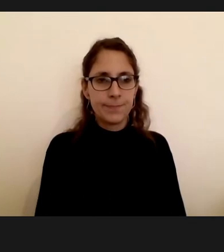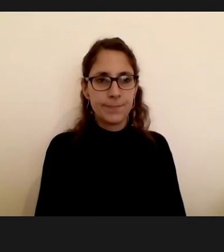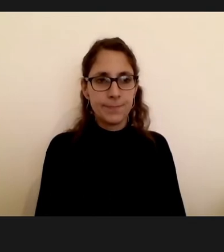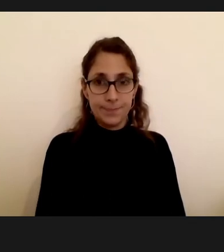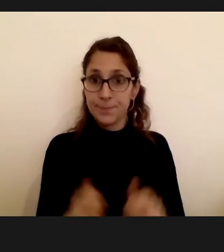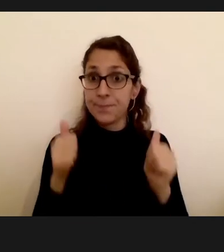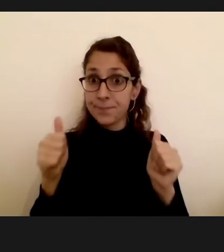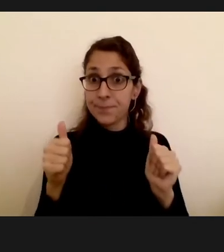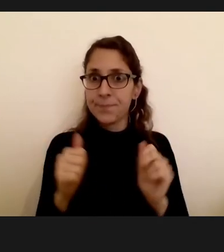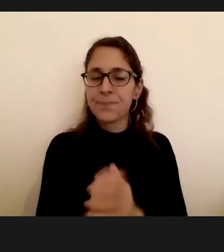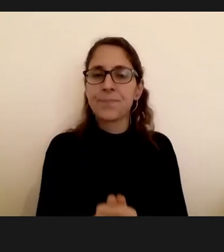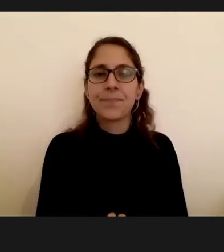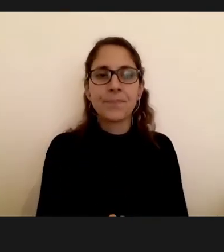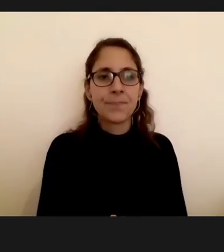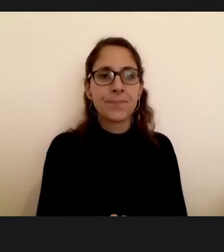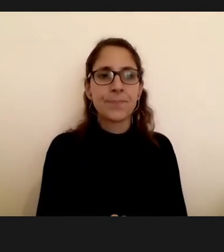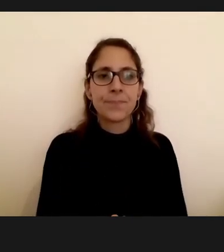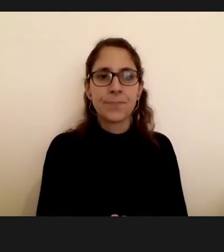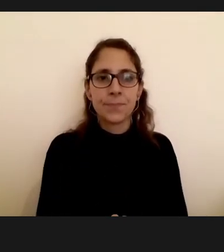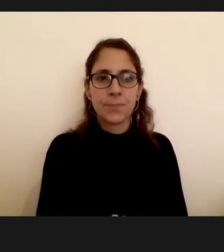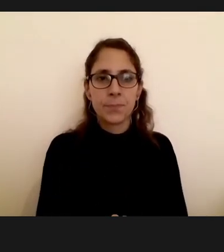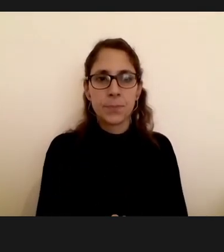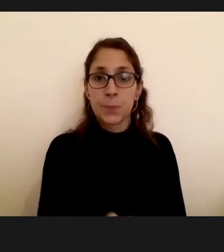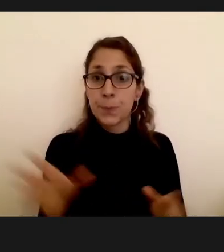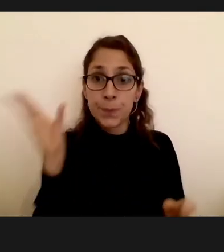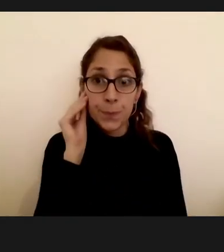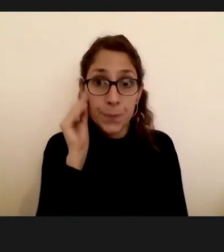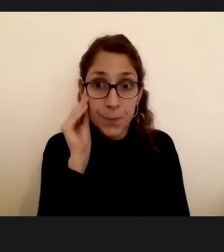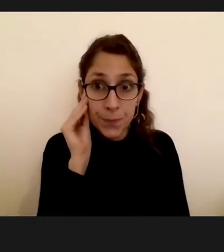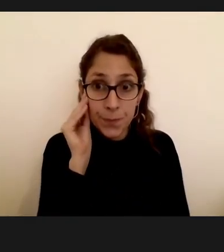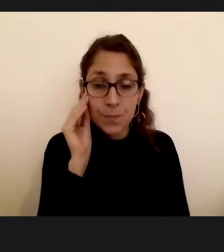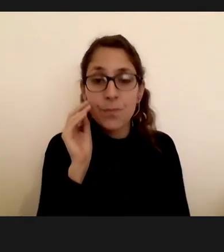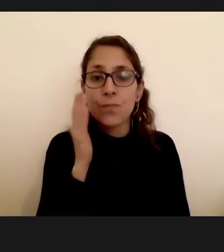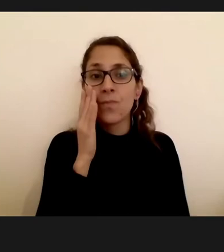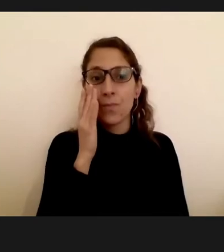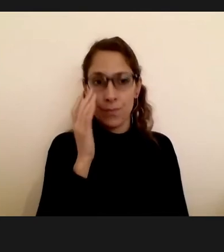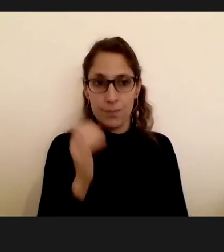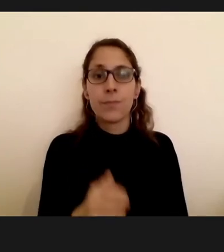Ahí, a ver. ¿Me escuchan?